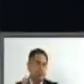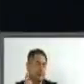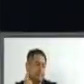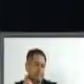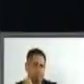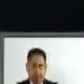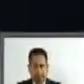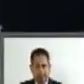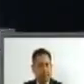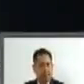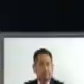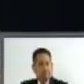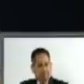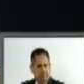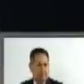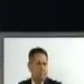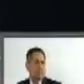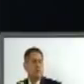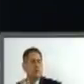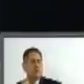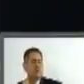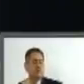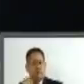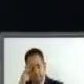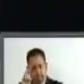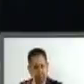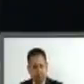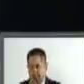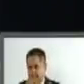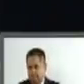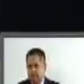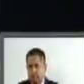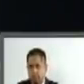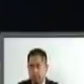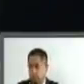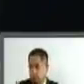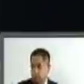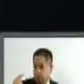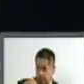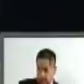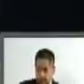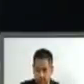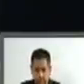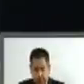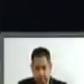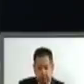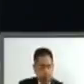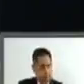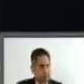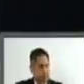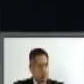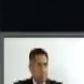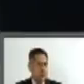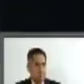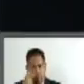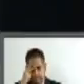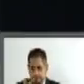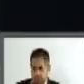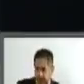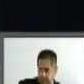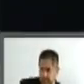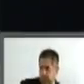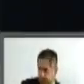de Canadá y el Congreso de la Unión. Su presencia hoy en este Salón de Plenos del Senado de la República,